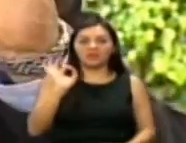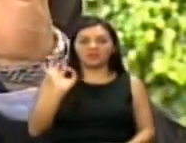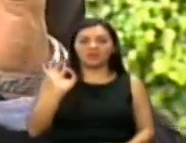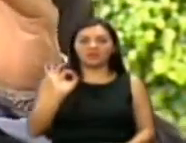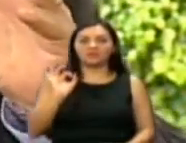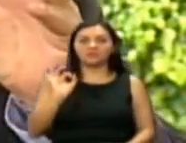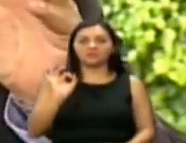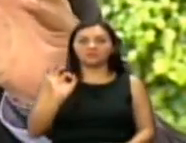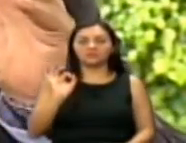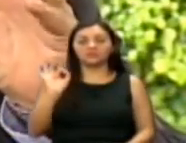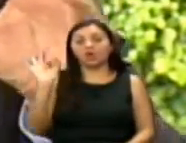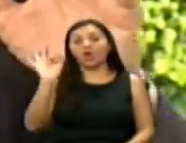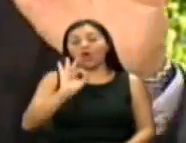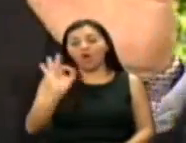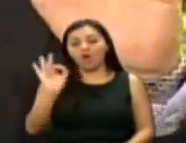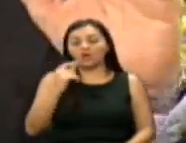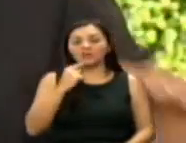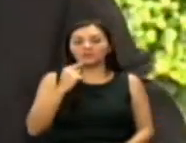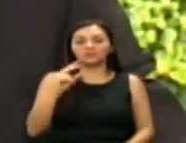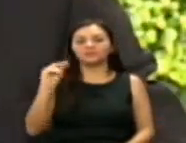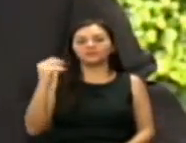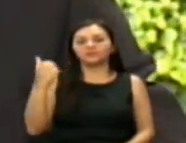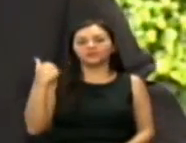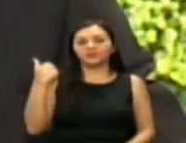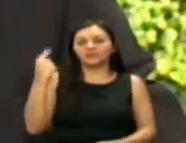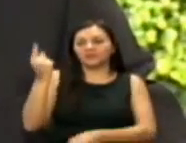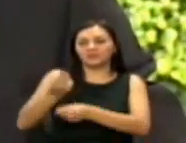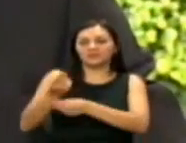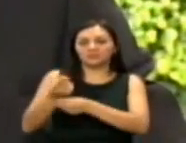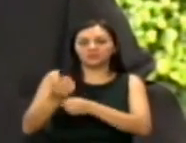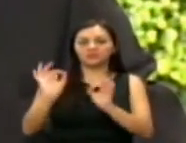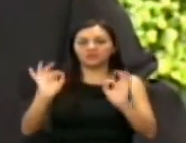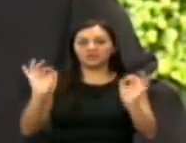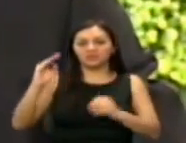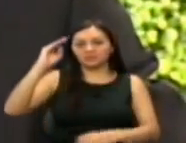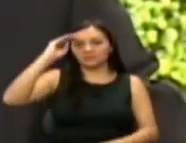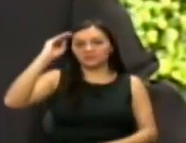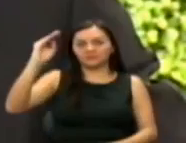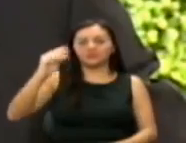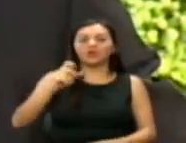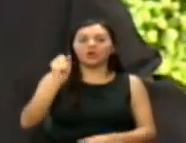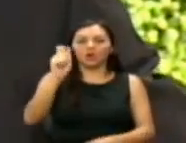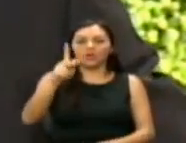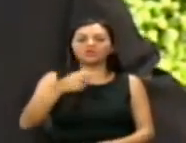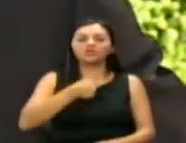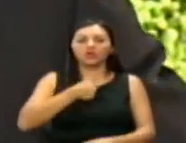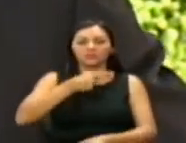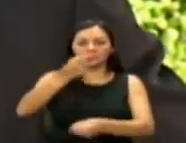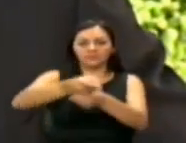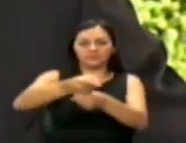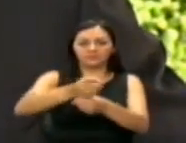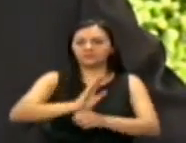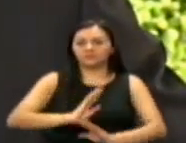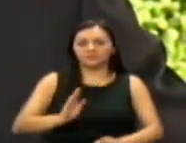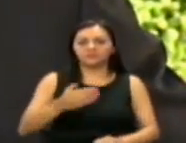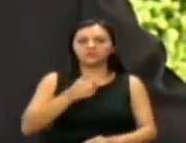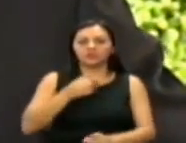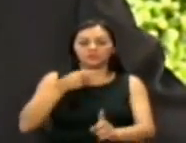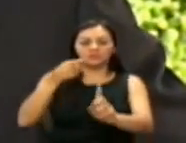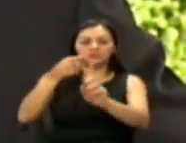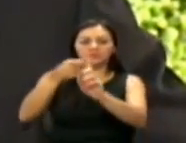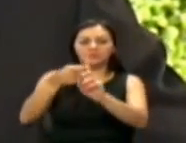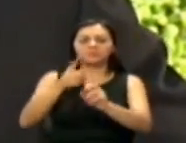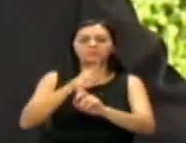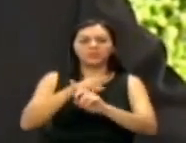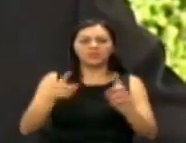o argumentaron, de que no tenían disposiciones del comandante. Bueno, tienen disposiciones del comandante en jefe de la policía, directa. Nadie